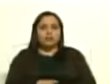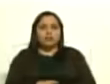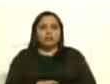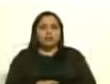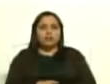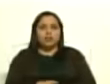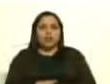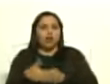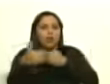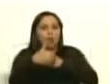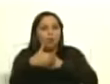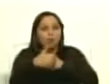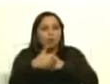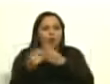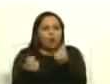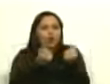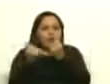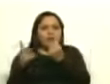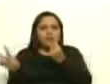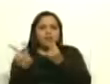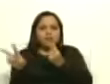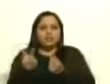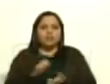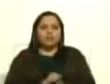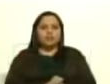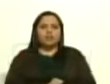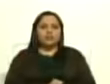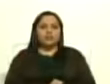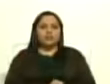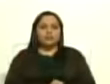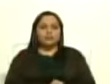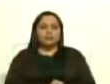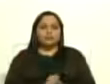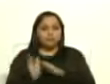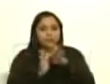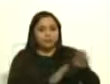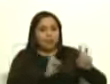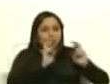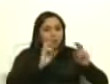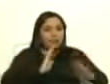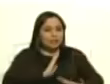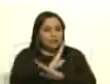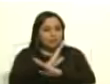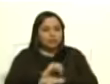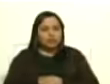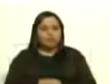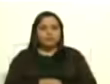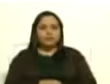la economía venezolana. Bueno, volviendo al tema de las sanciones, yo decía